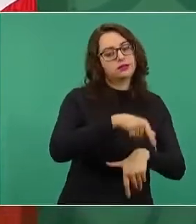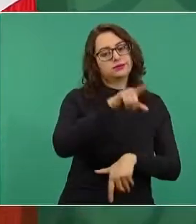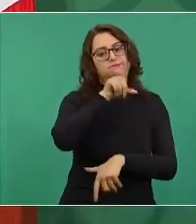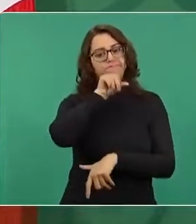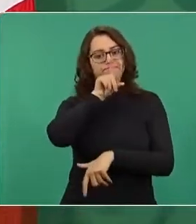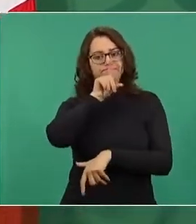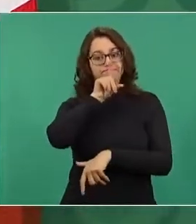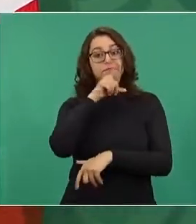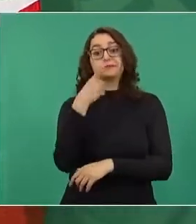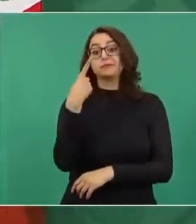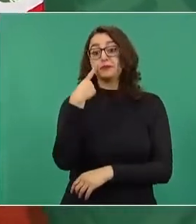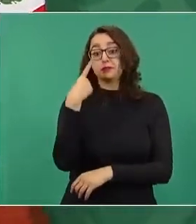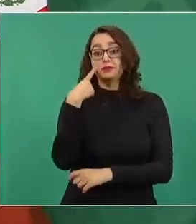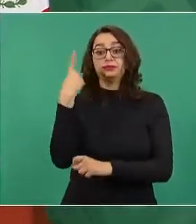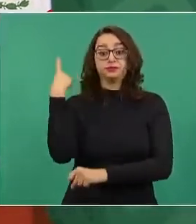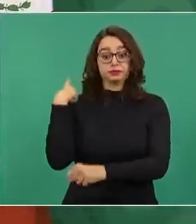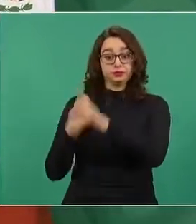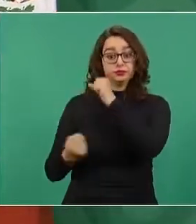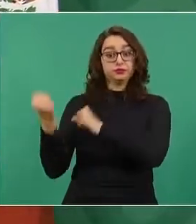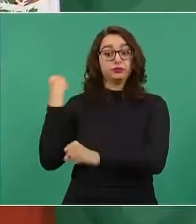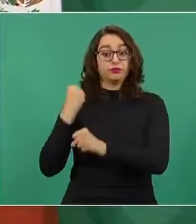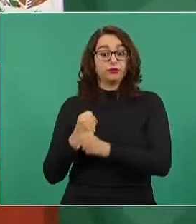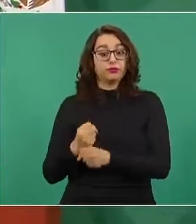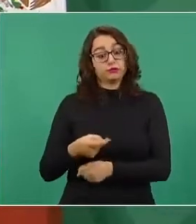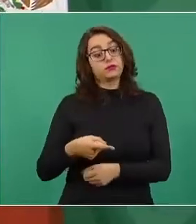Hace un año los expertos